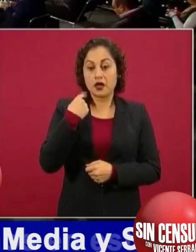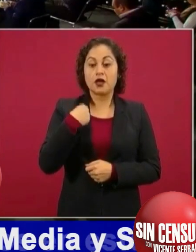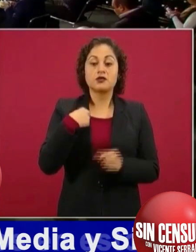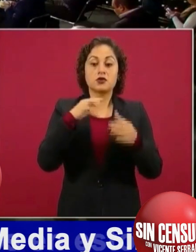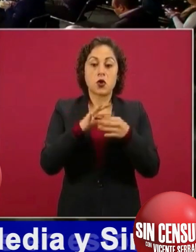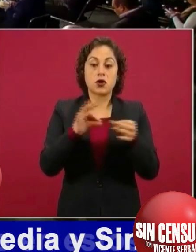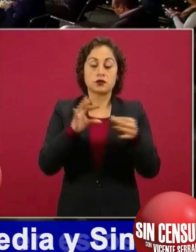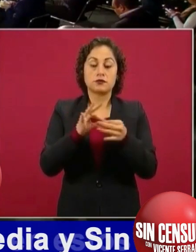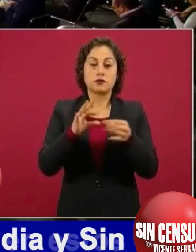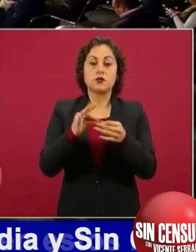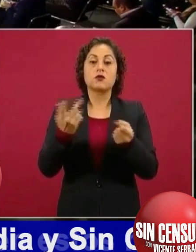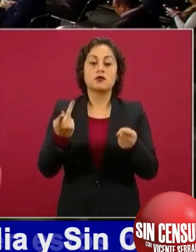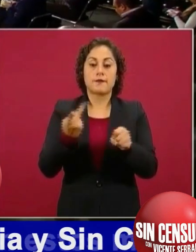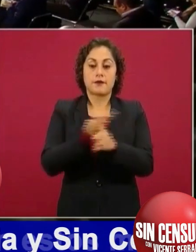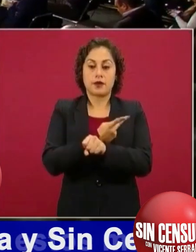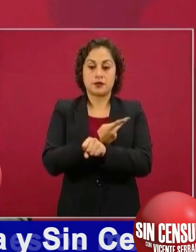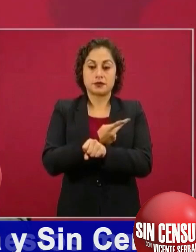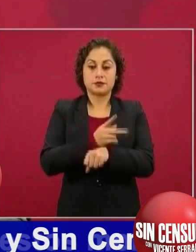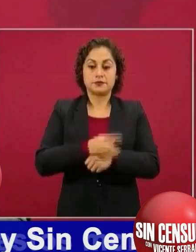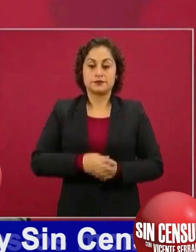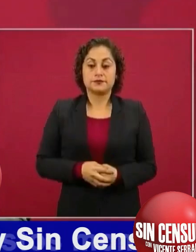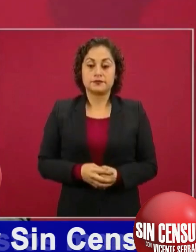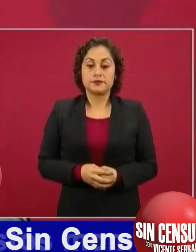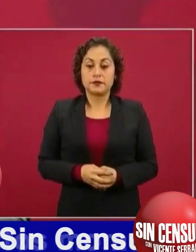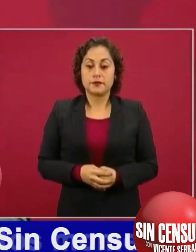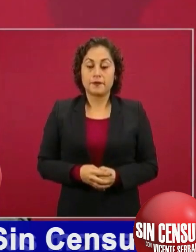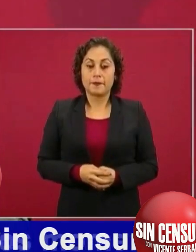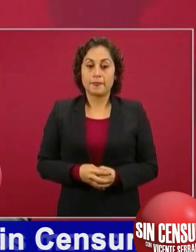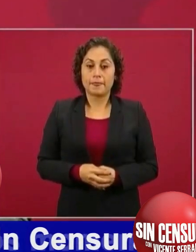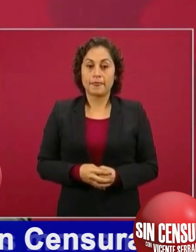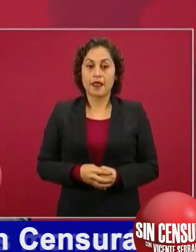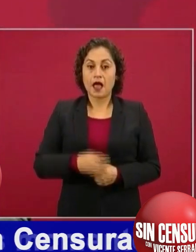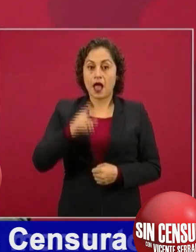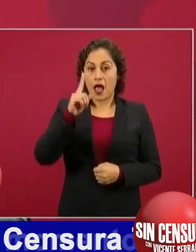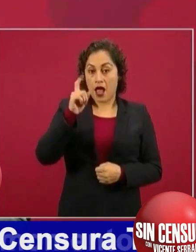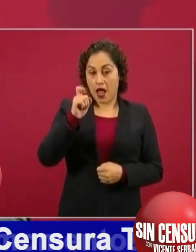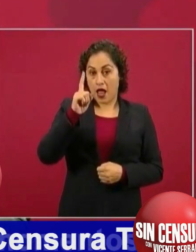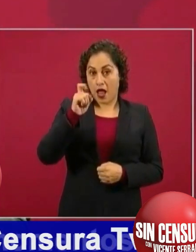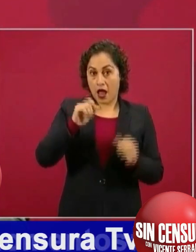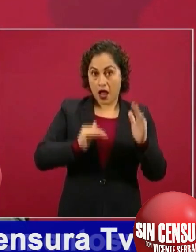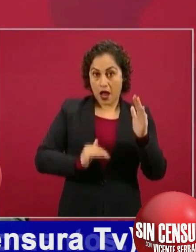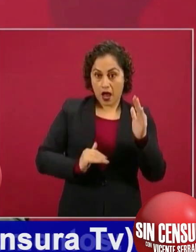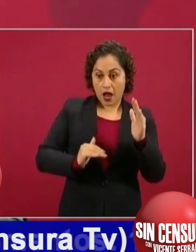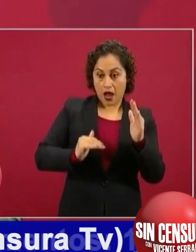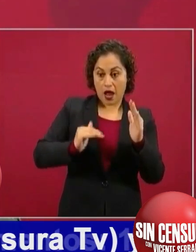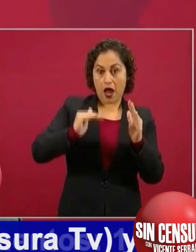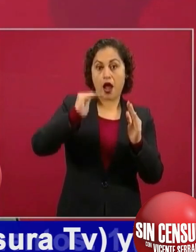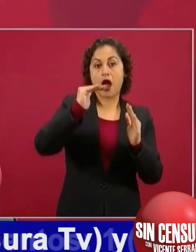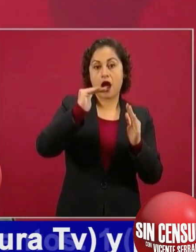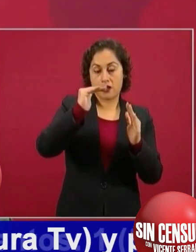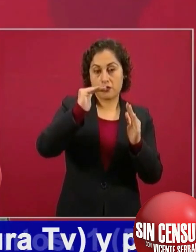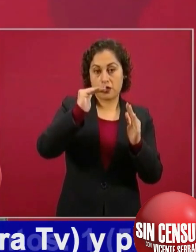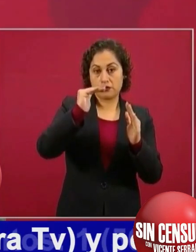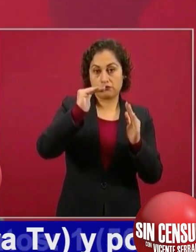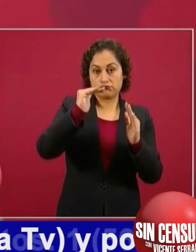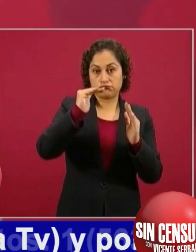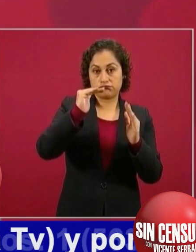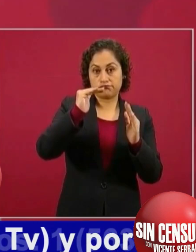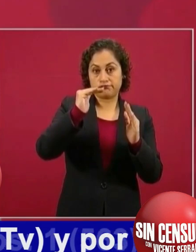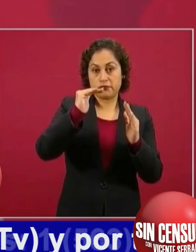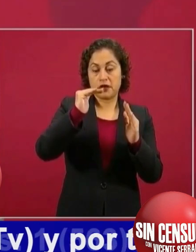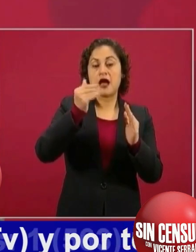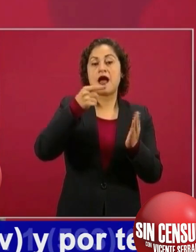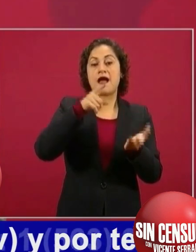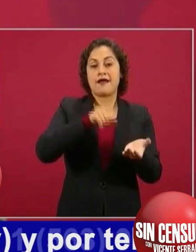se redujo el volumen de agua que se sacó de la